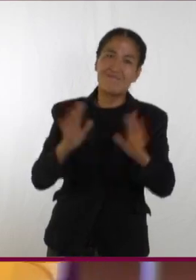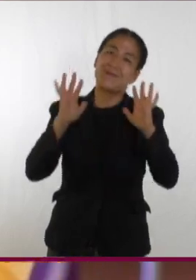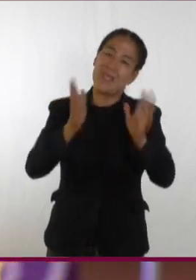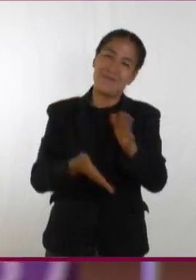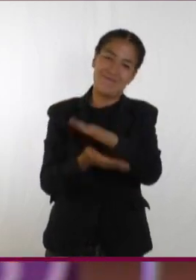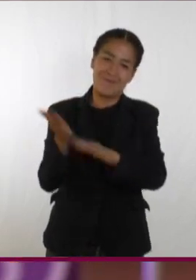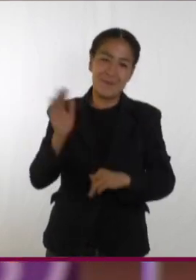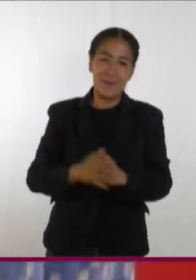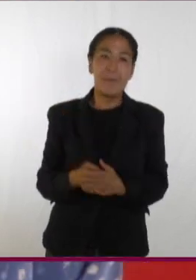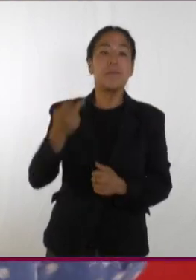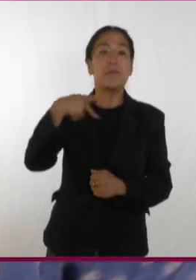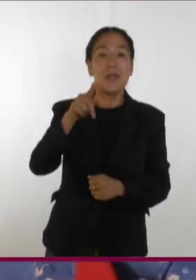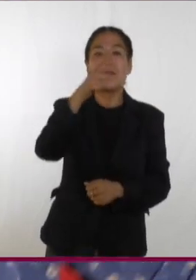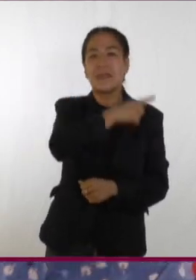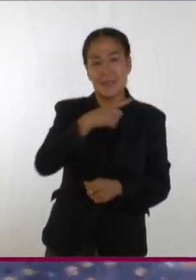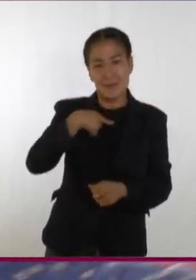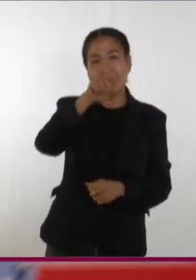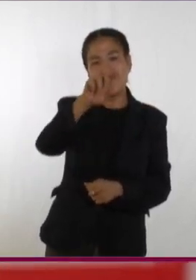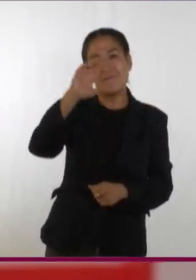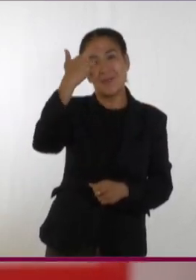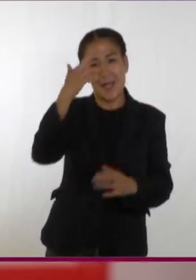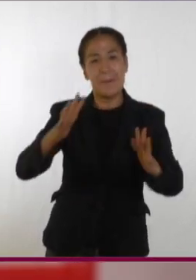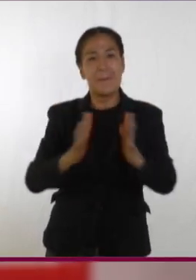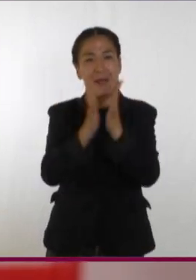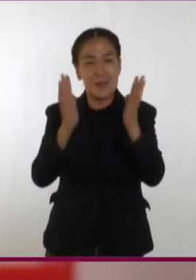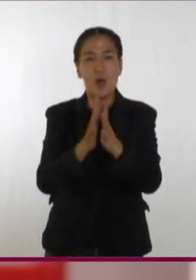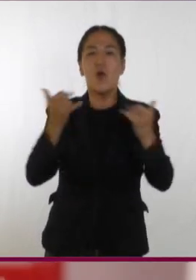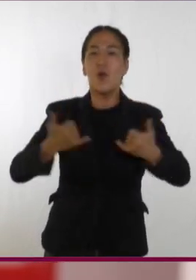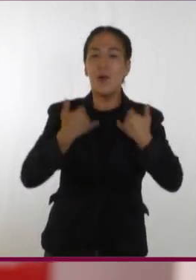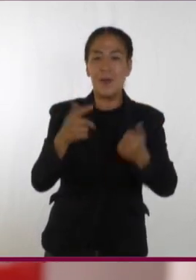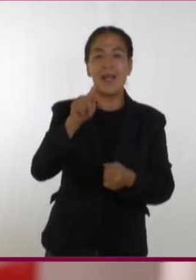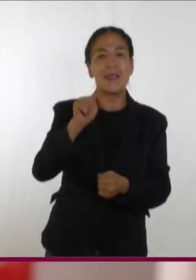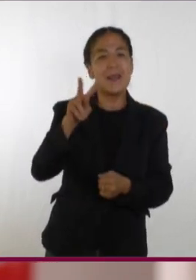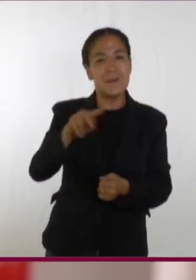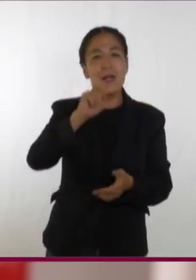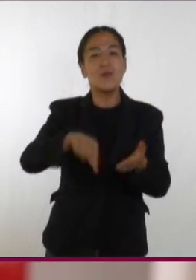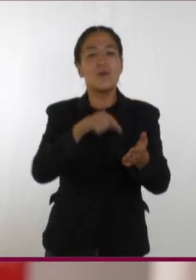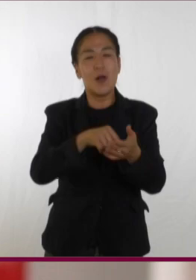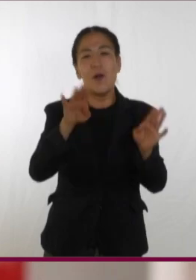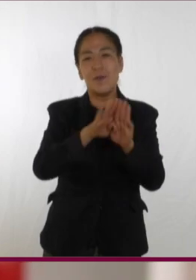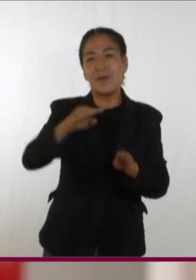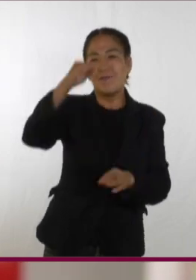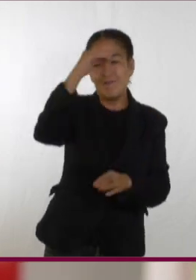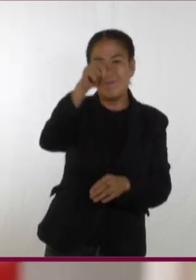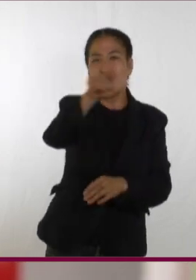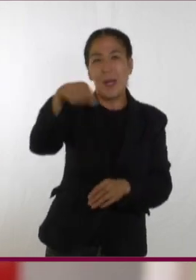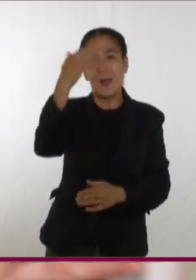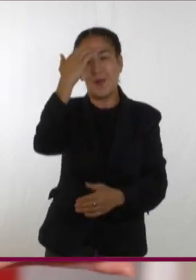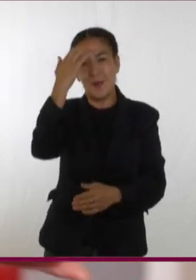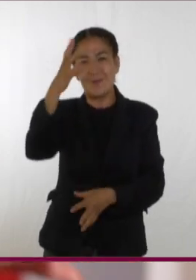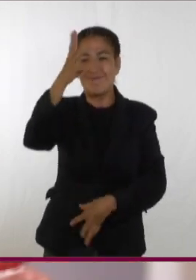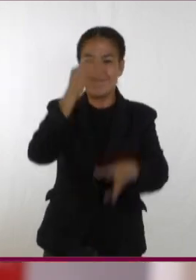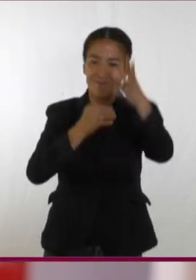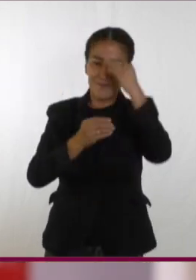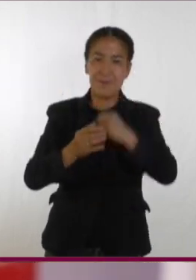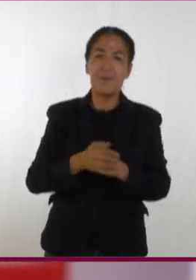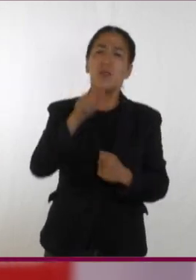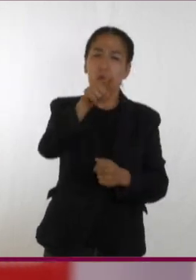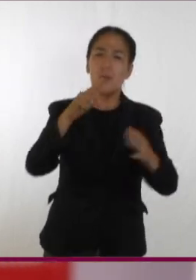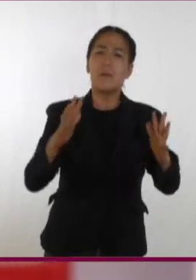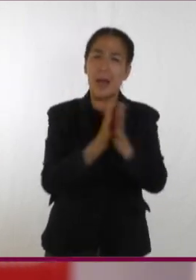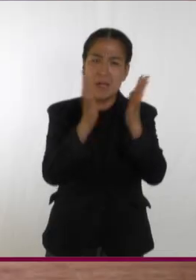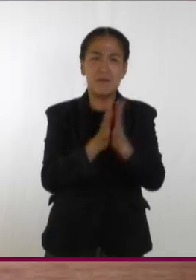los principios matemáticos. Ya nos vamos, no sin antes recordarles que participen con Jóvenes en TV, un espacio de reflexión y construcción